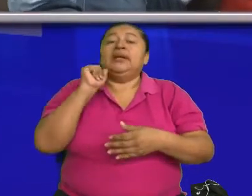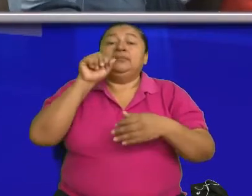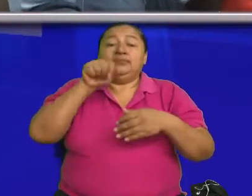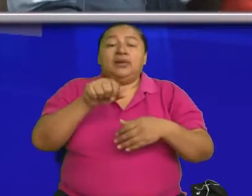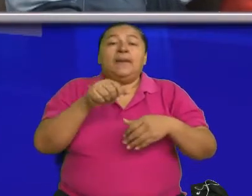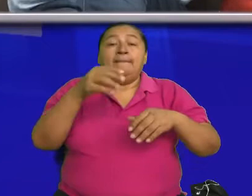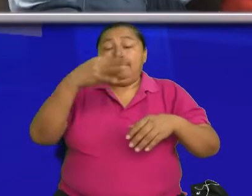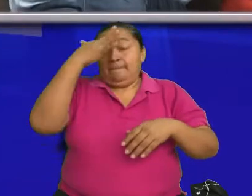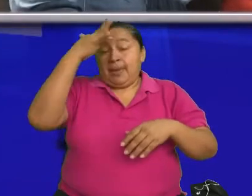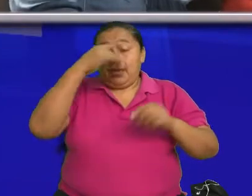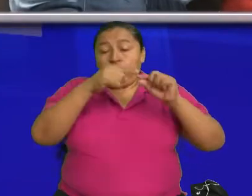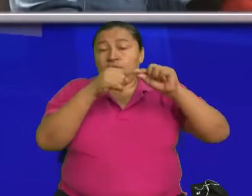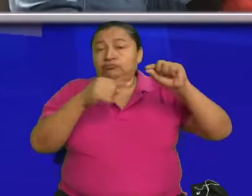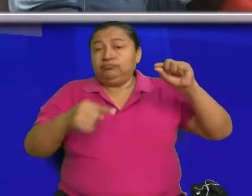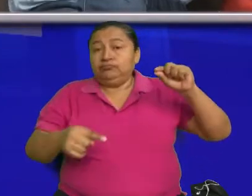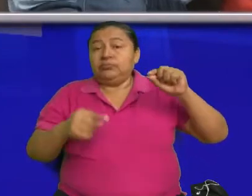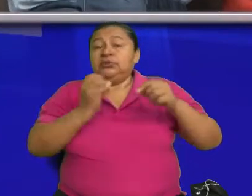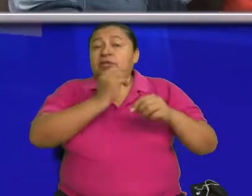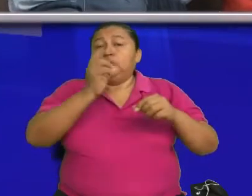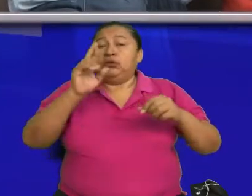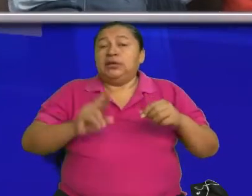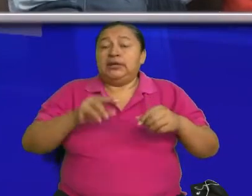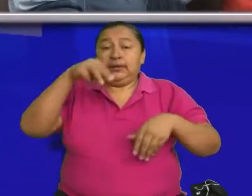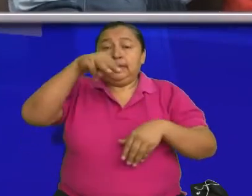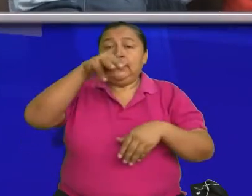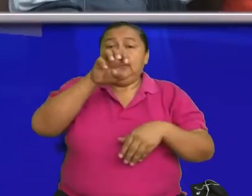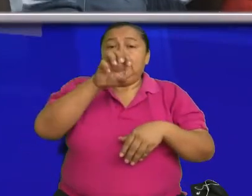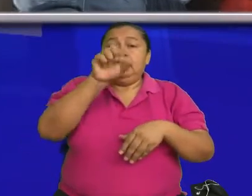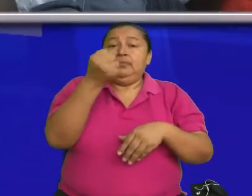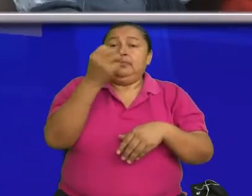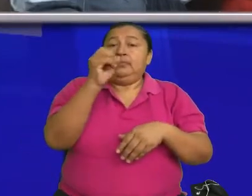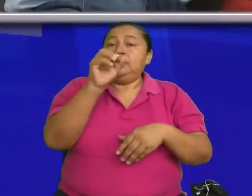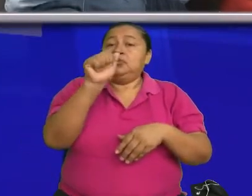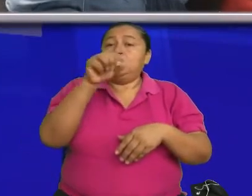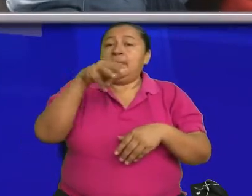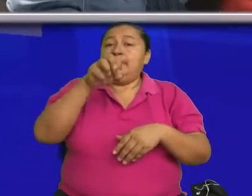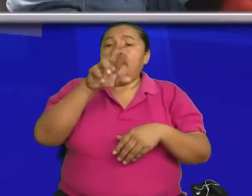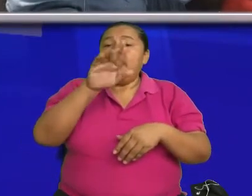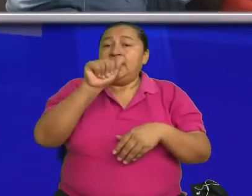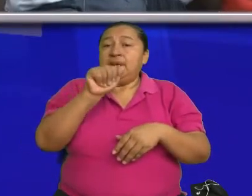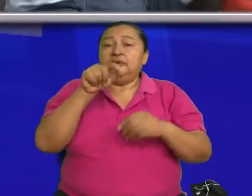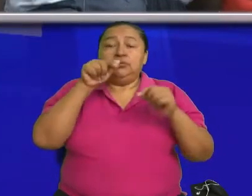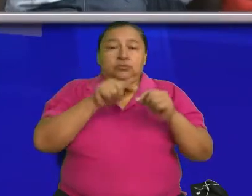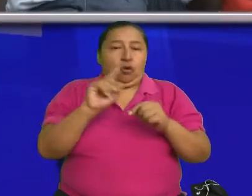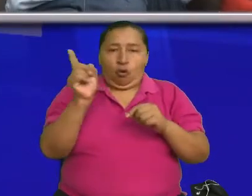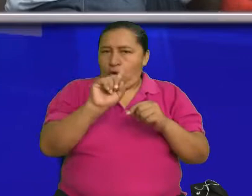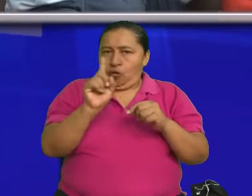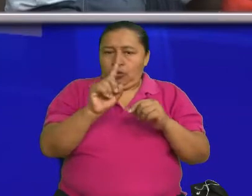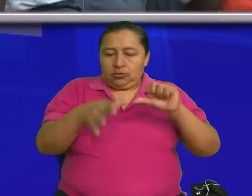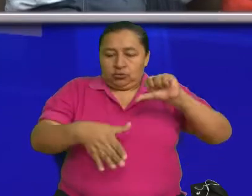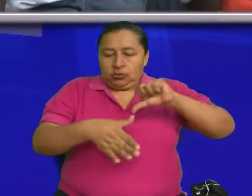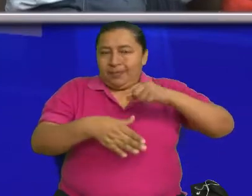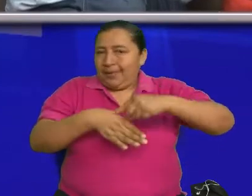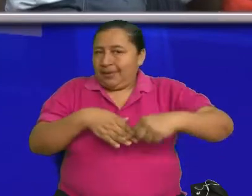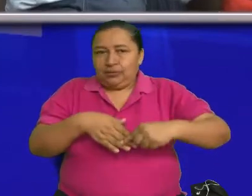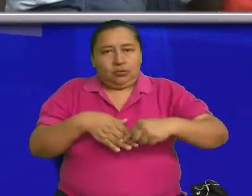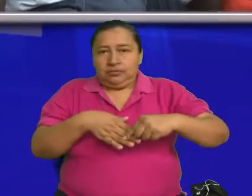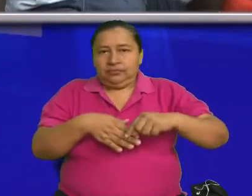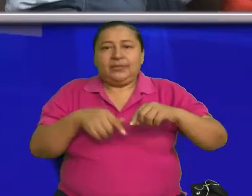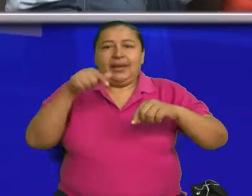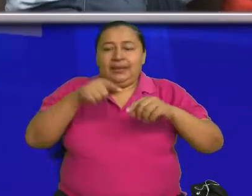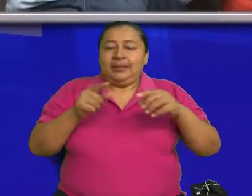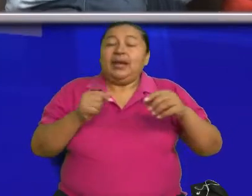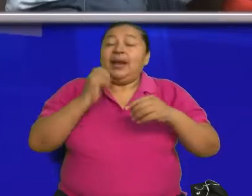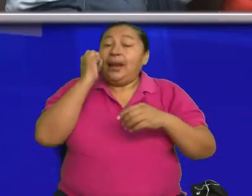Costa Rica, hasta el Golfo de Nicoya. A veces nos equivocamos y pensamos que Sudamérica es Mesoamérica, no. Y ahí está el maíz, en esa